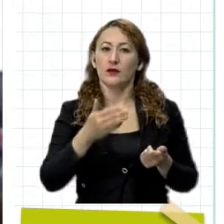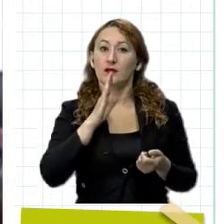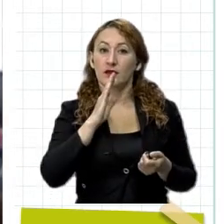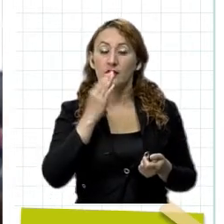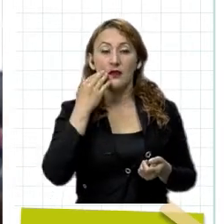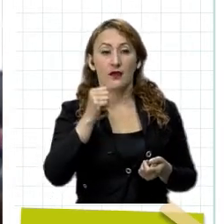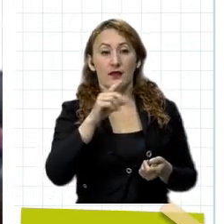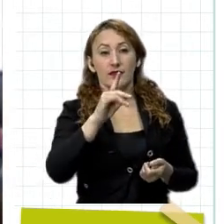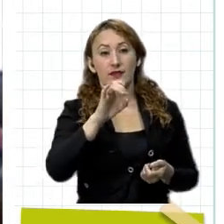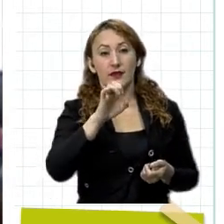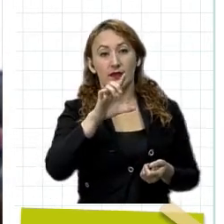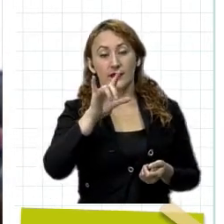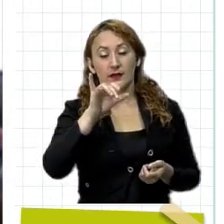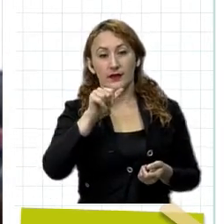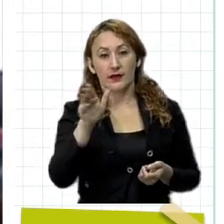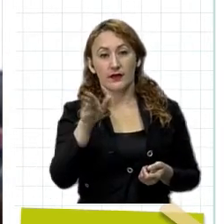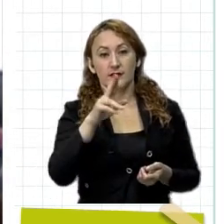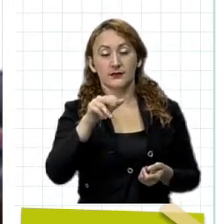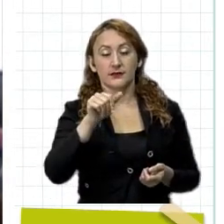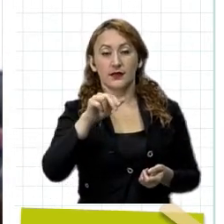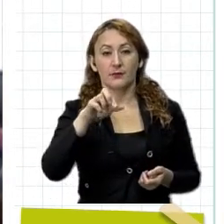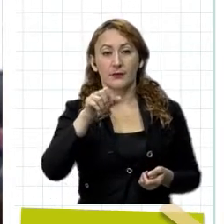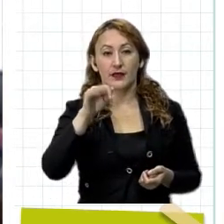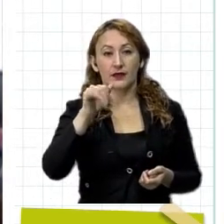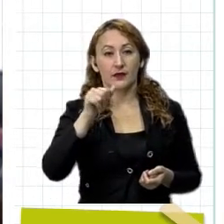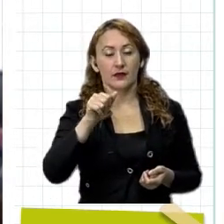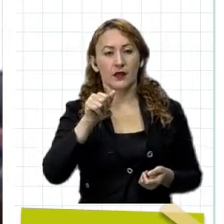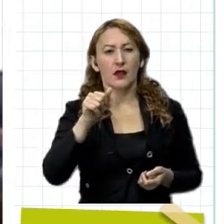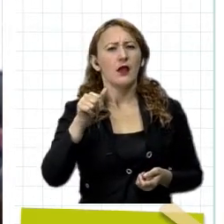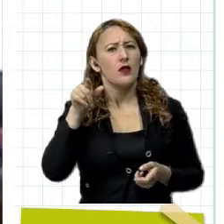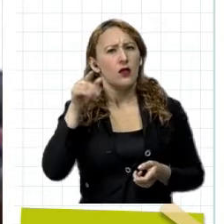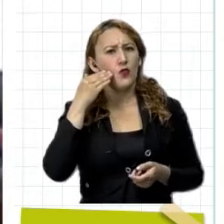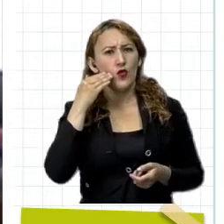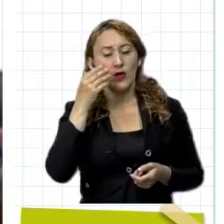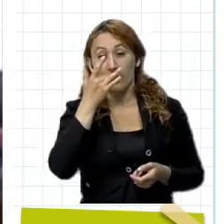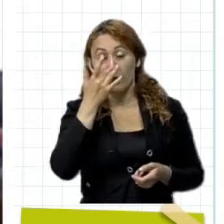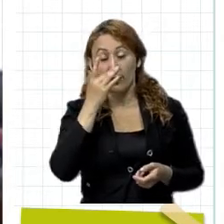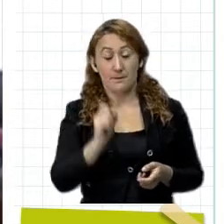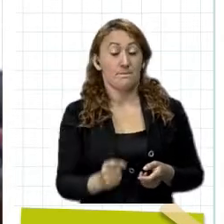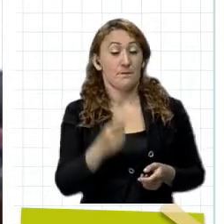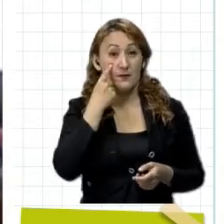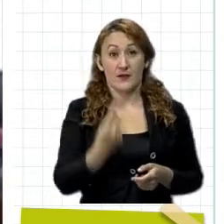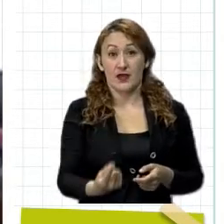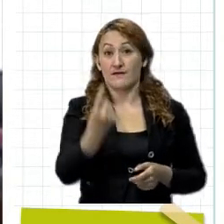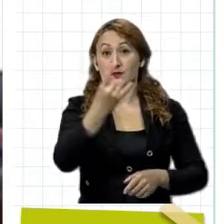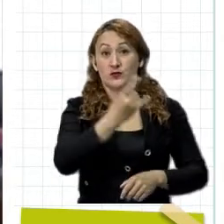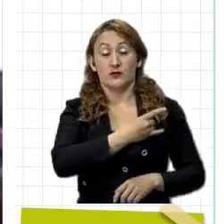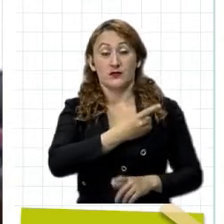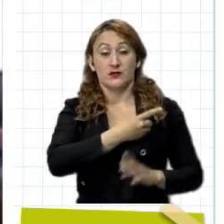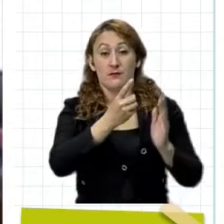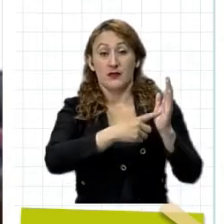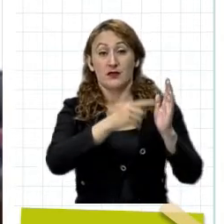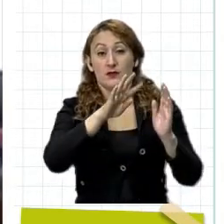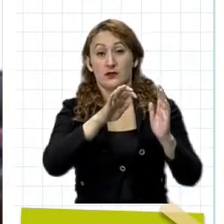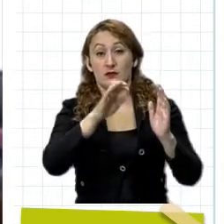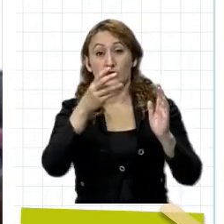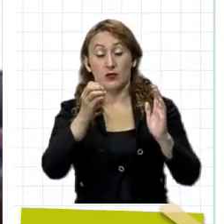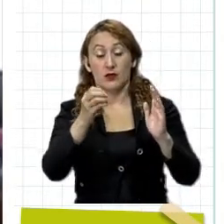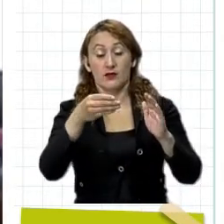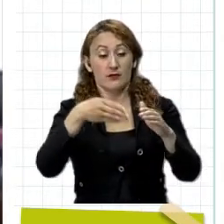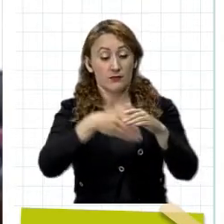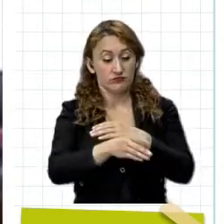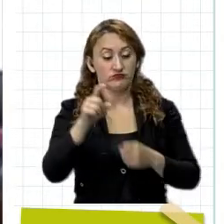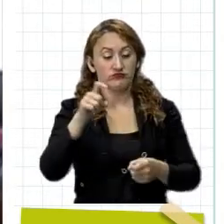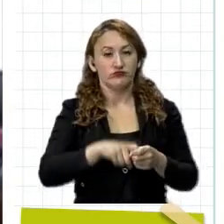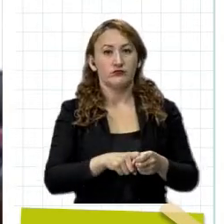Zapata Olivella, por ser la primera mujer negra que en los años 40 ingresa a una universidad, inicialmente para terminar el